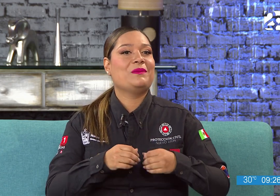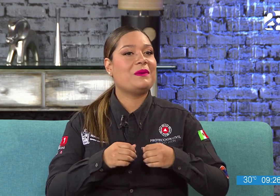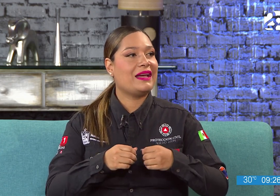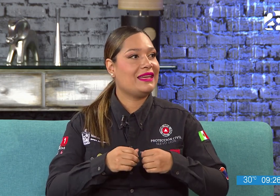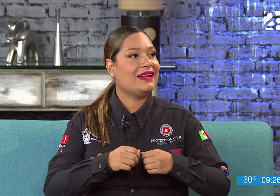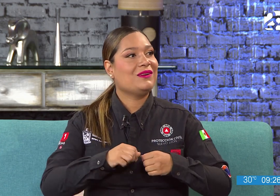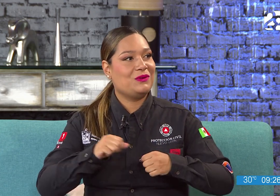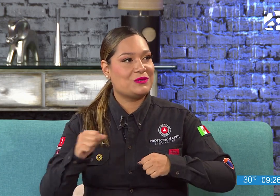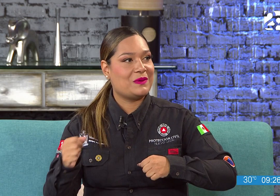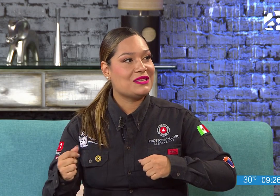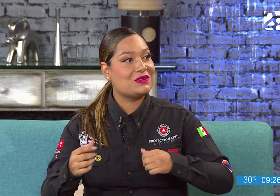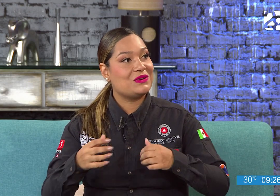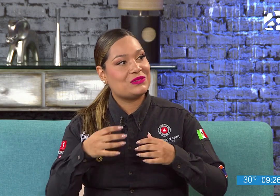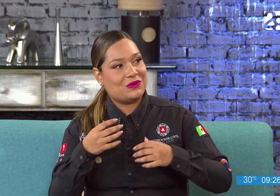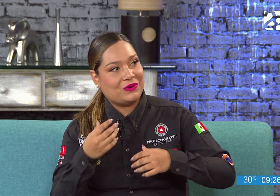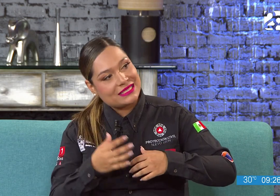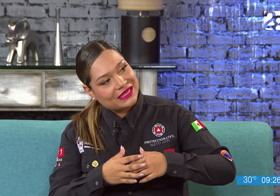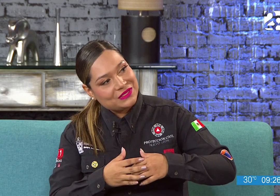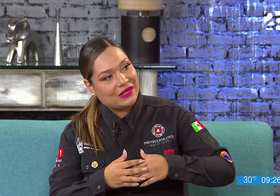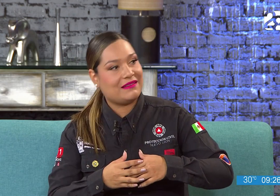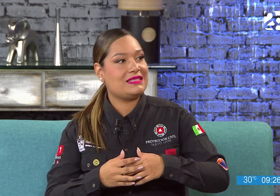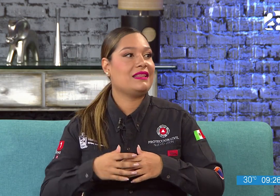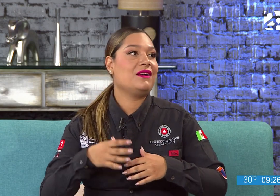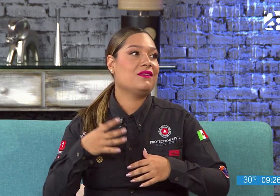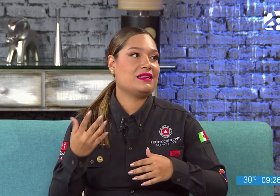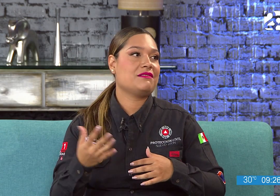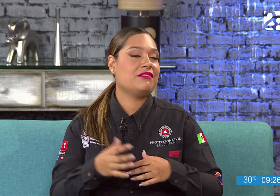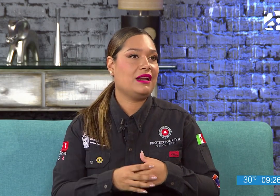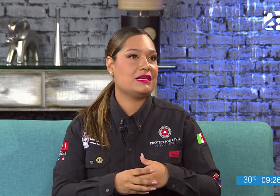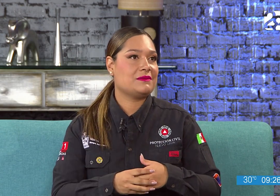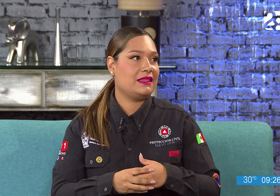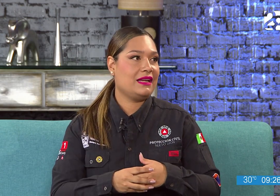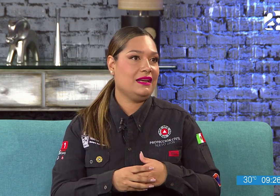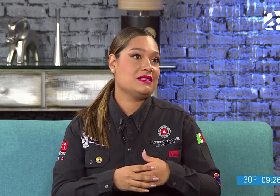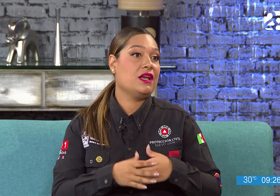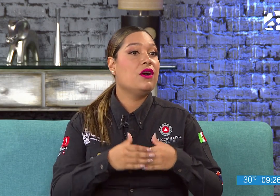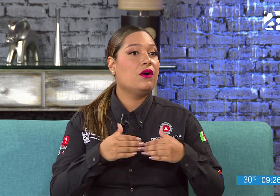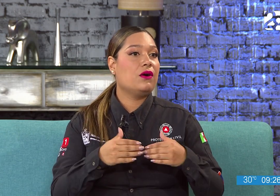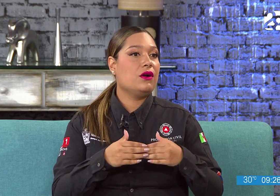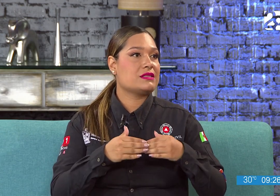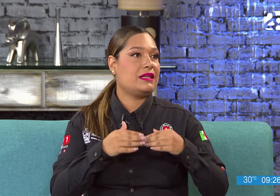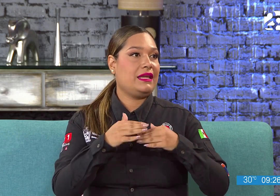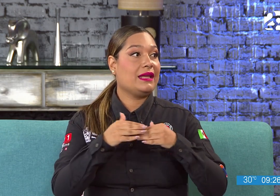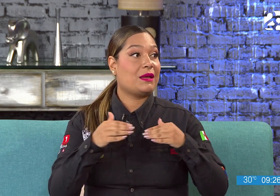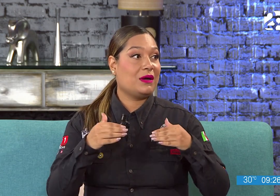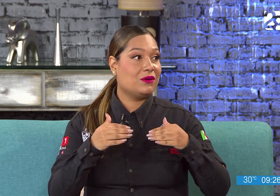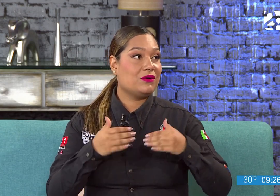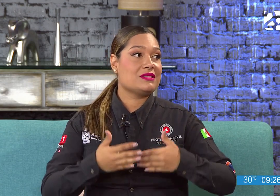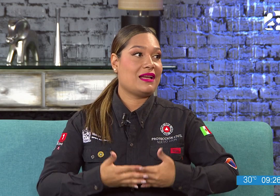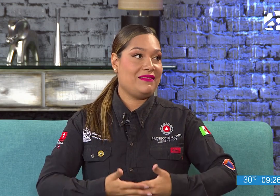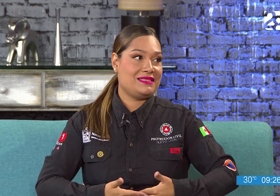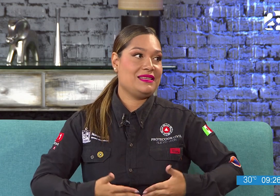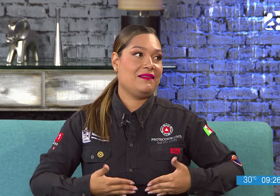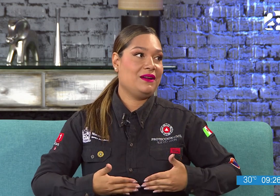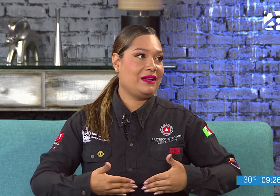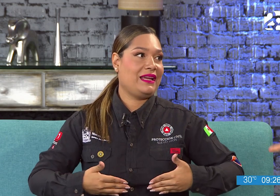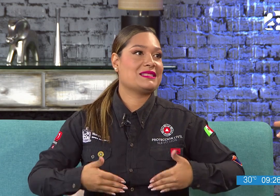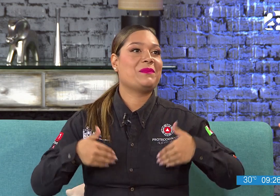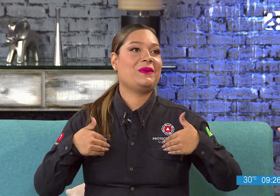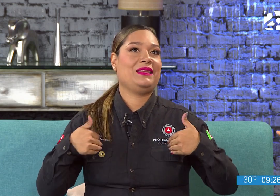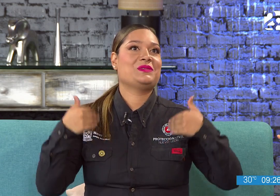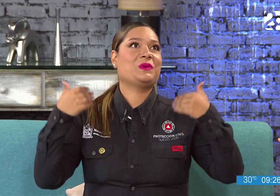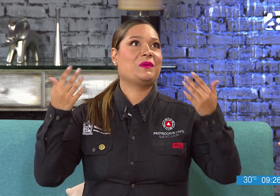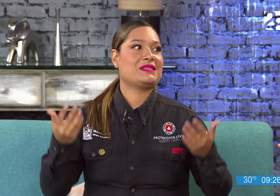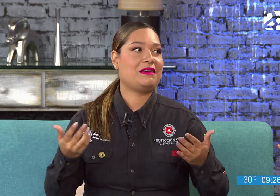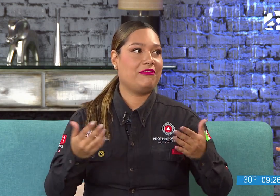niños vayan con los brazos o que saquen su cabecita, lo que es afuera en las ventanas, o los que tienen quemacocos, a veces llevan lo que es